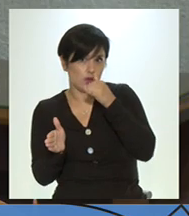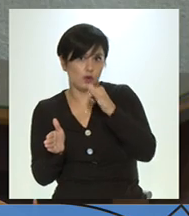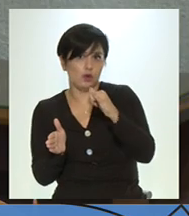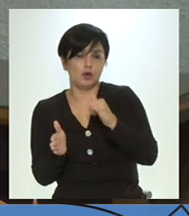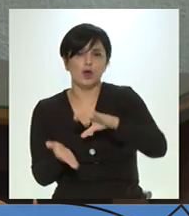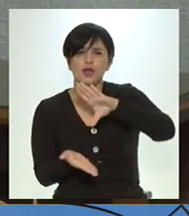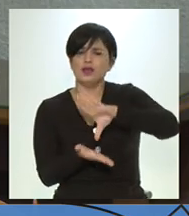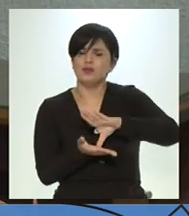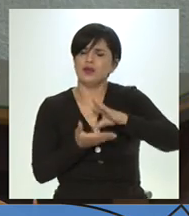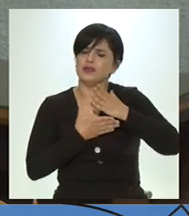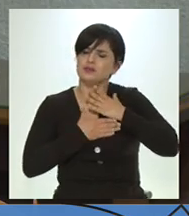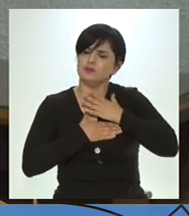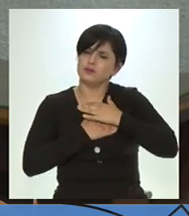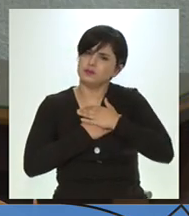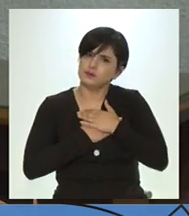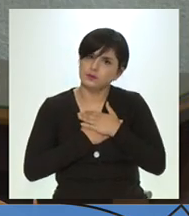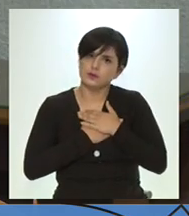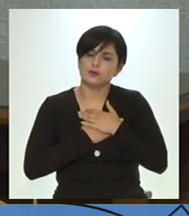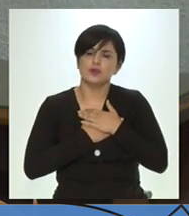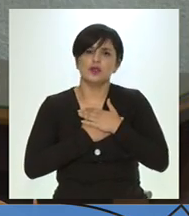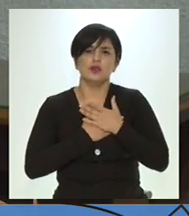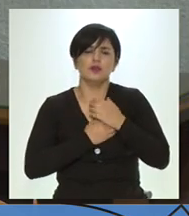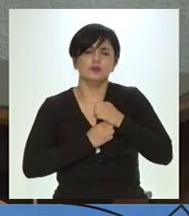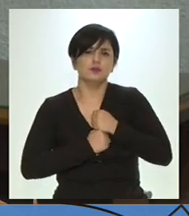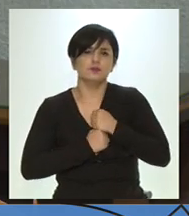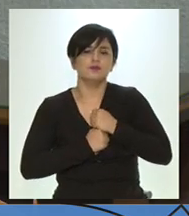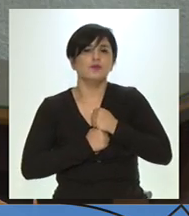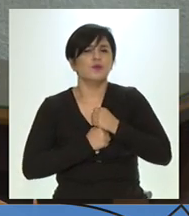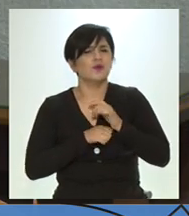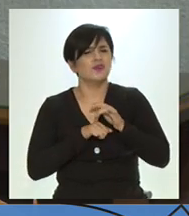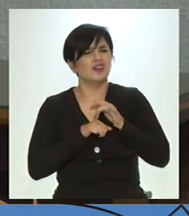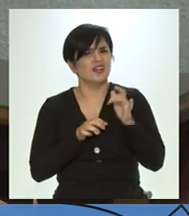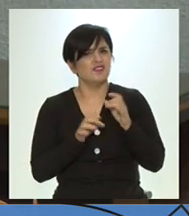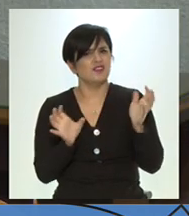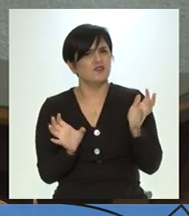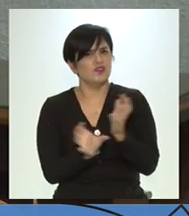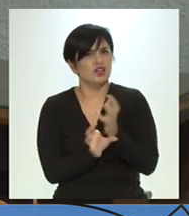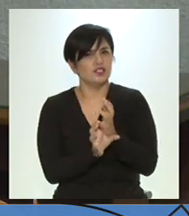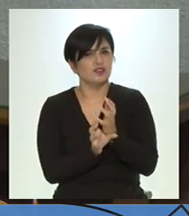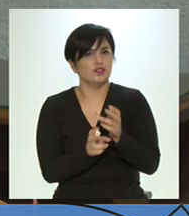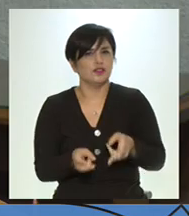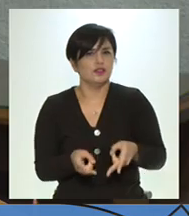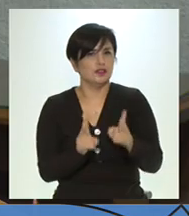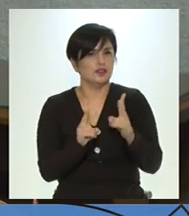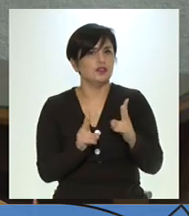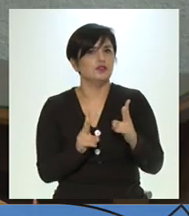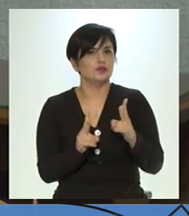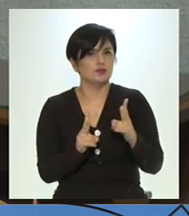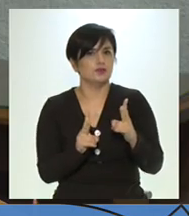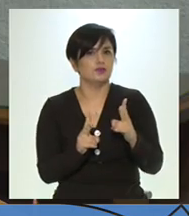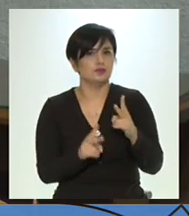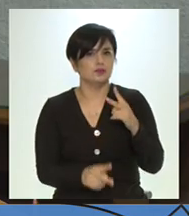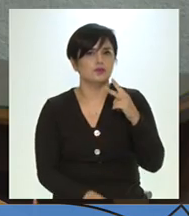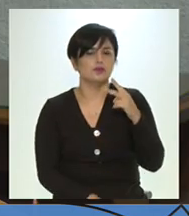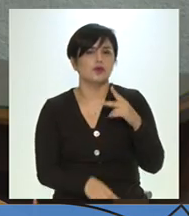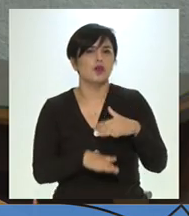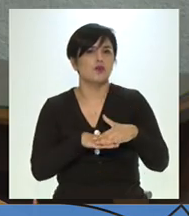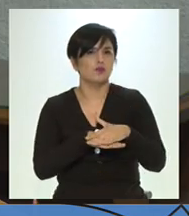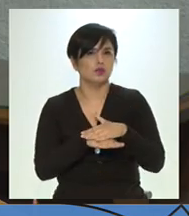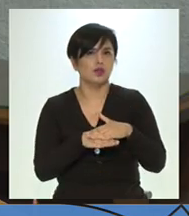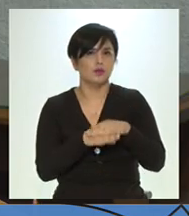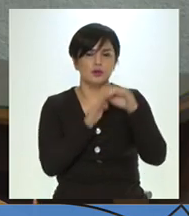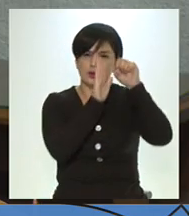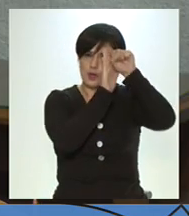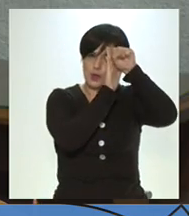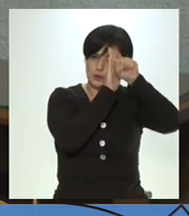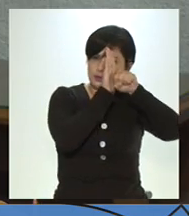conmovido por graves y generalizadas violaciones de derechos fundamentales documentadas por observadores